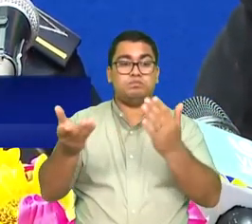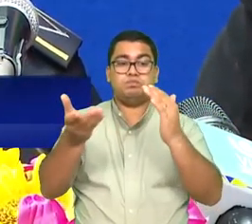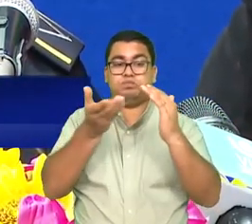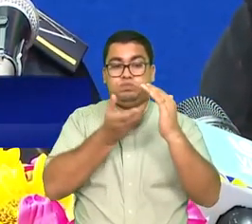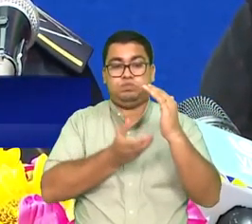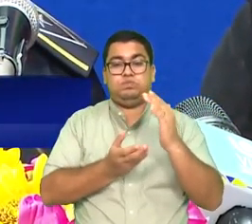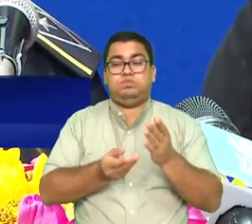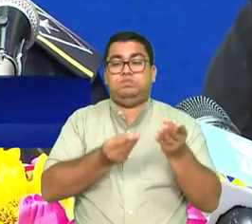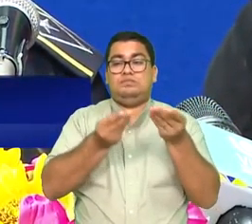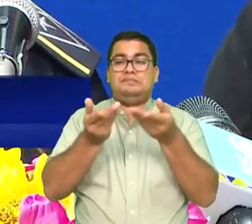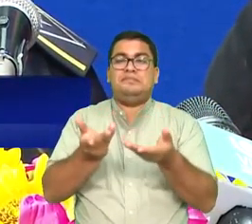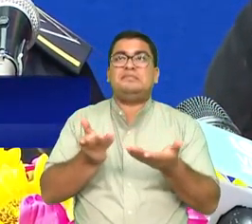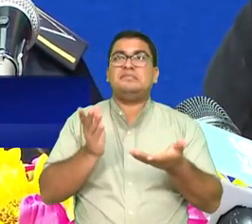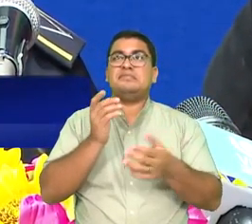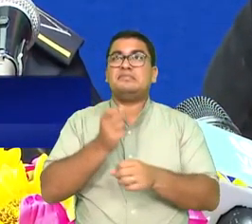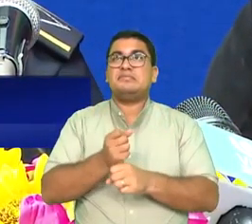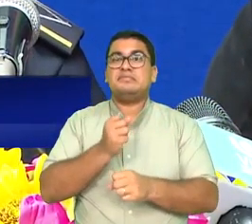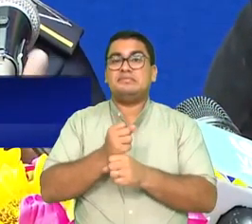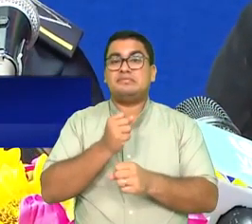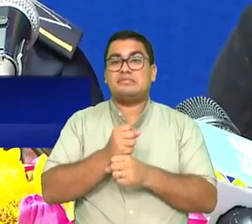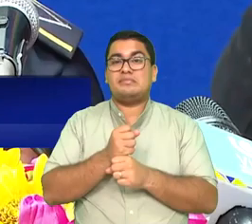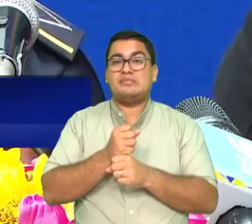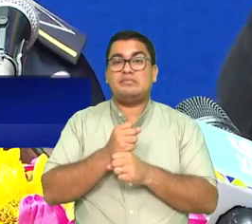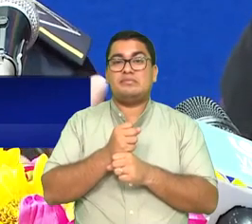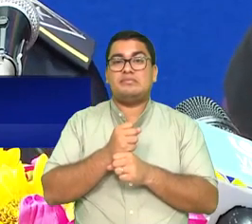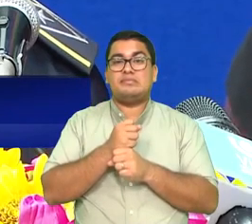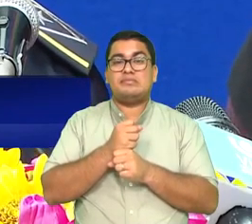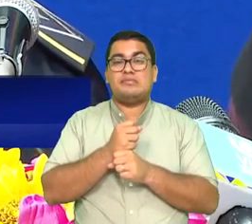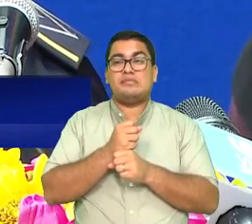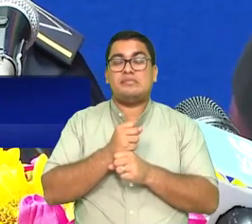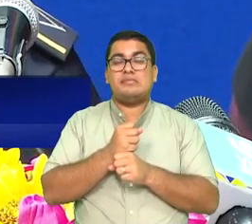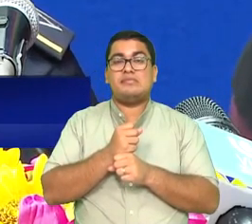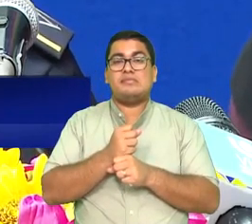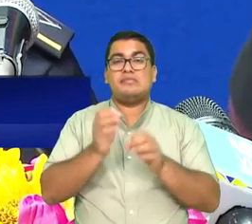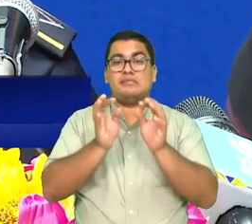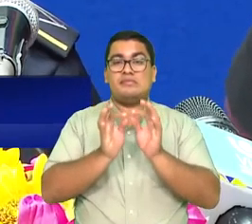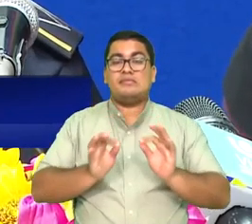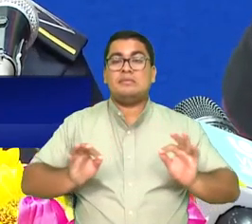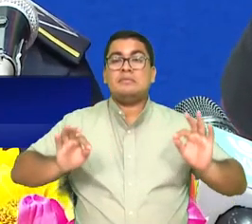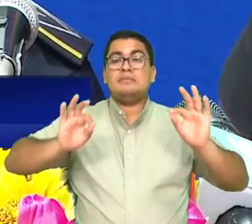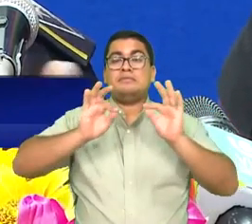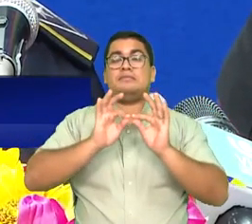albergue. Estamos trabajando en garantizar que